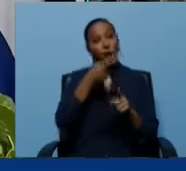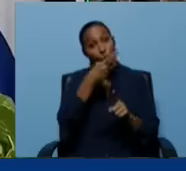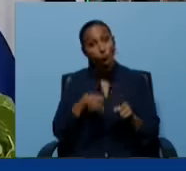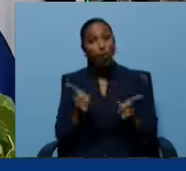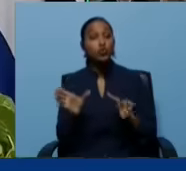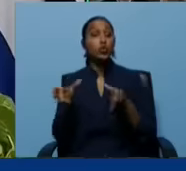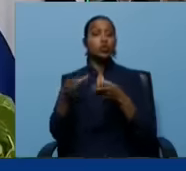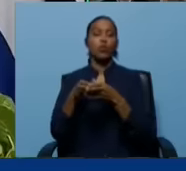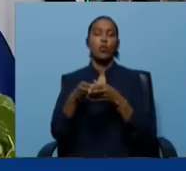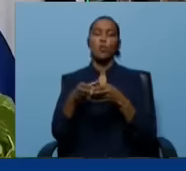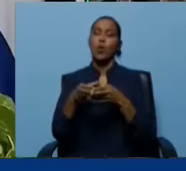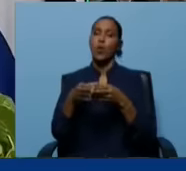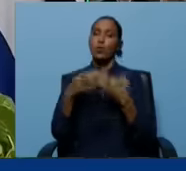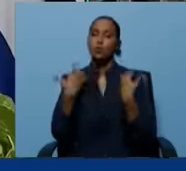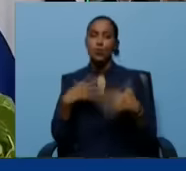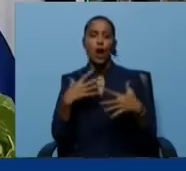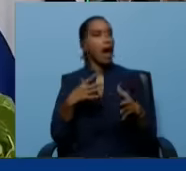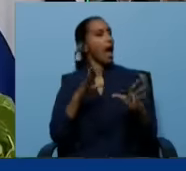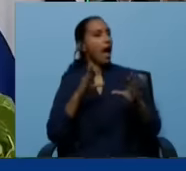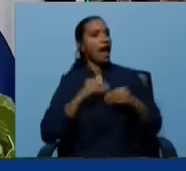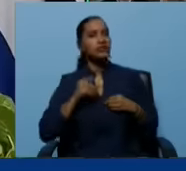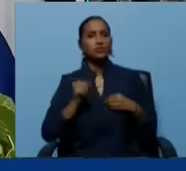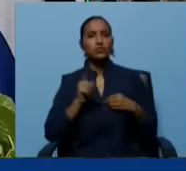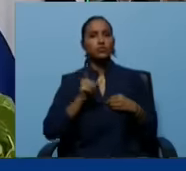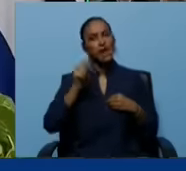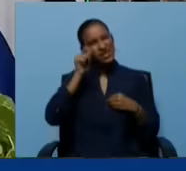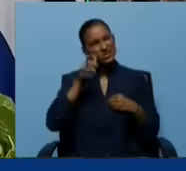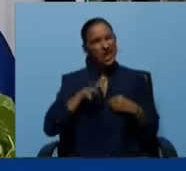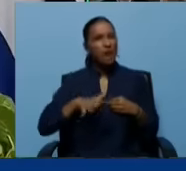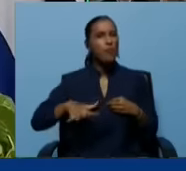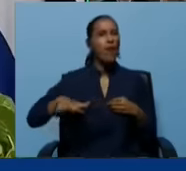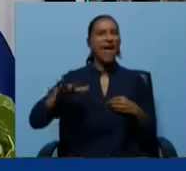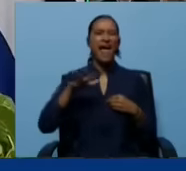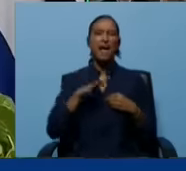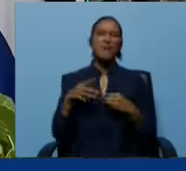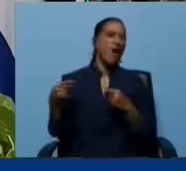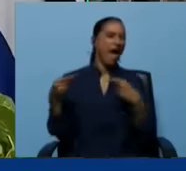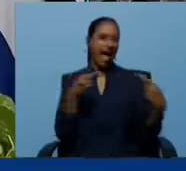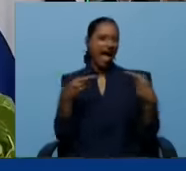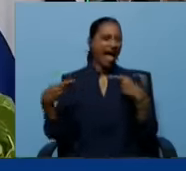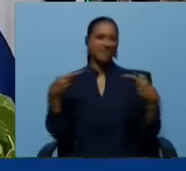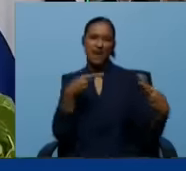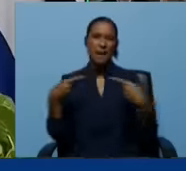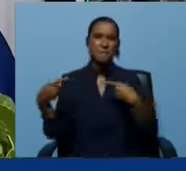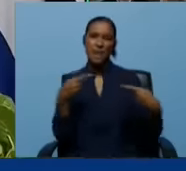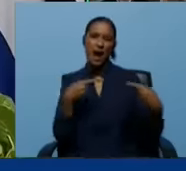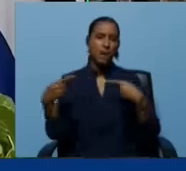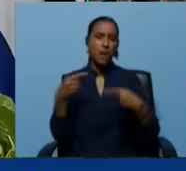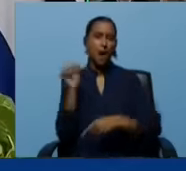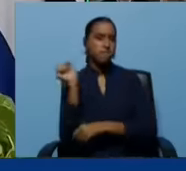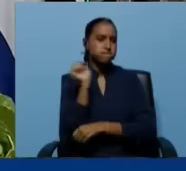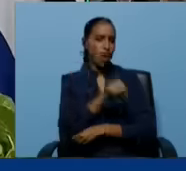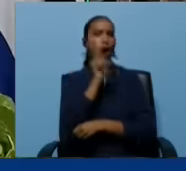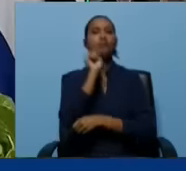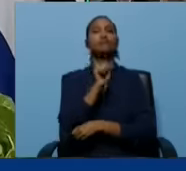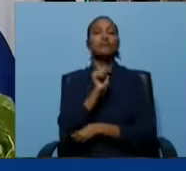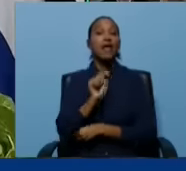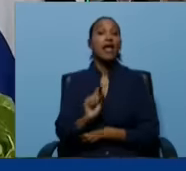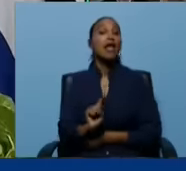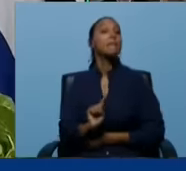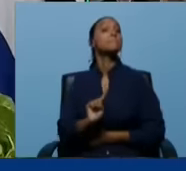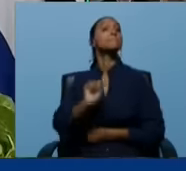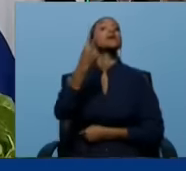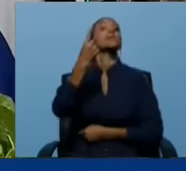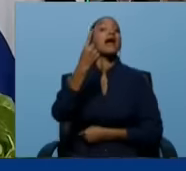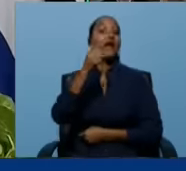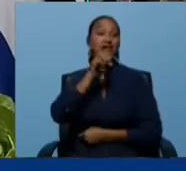y el pueblo logró derrotar esa primera invasión de los